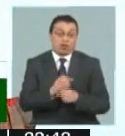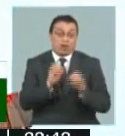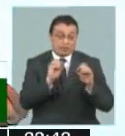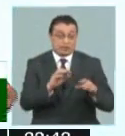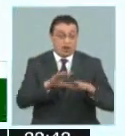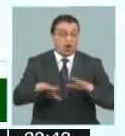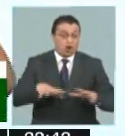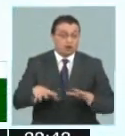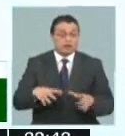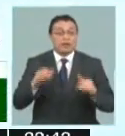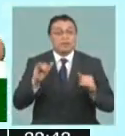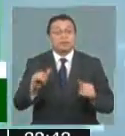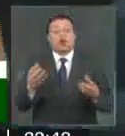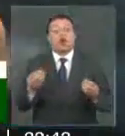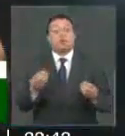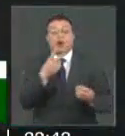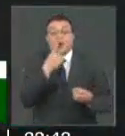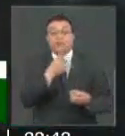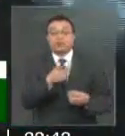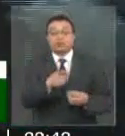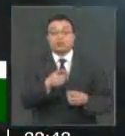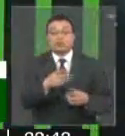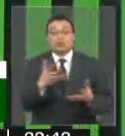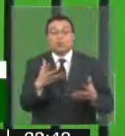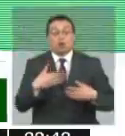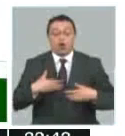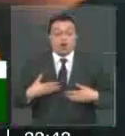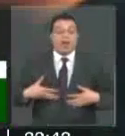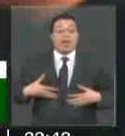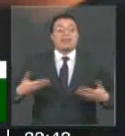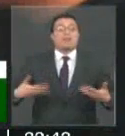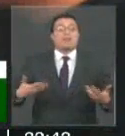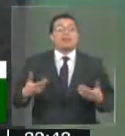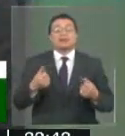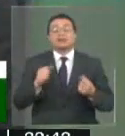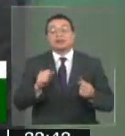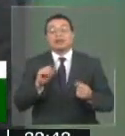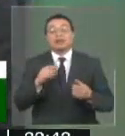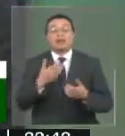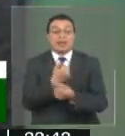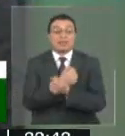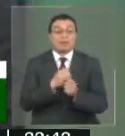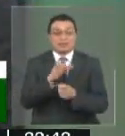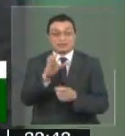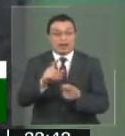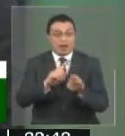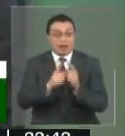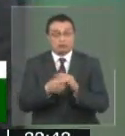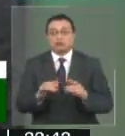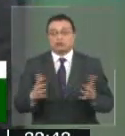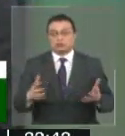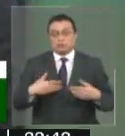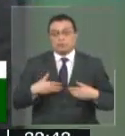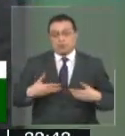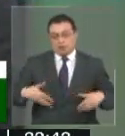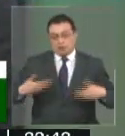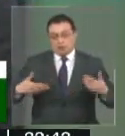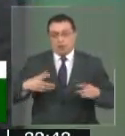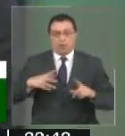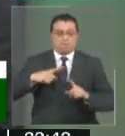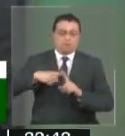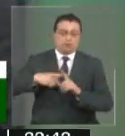enseñarle ciertas cosas. ¿Cómo ves tú también en su autoestima, en su autonomía que cambian? Pues totalmente, la autoestima aumenta de una